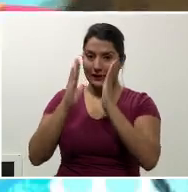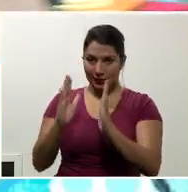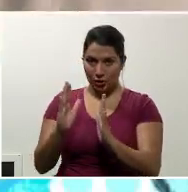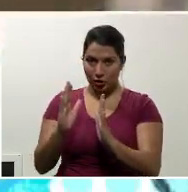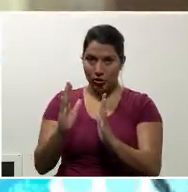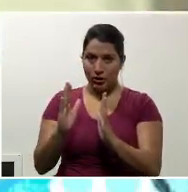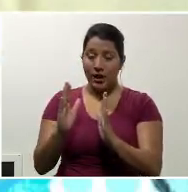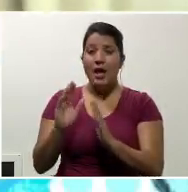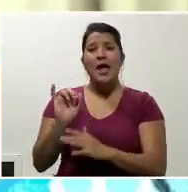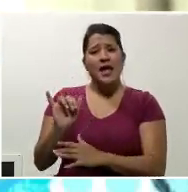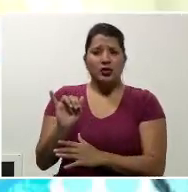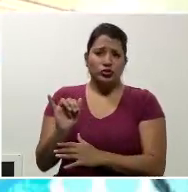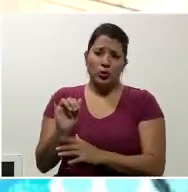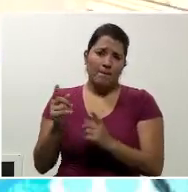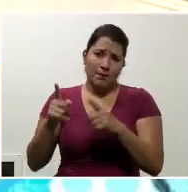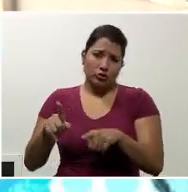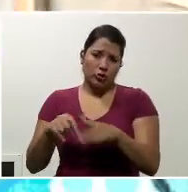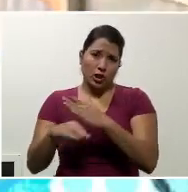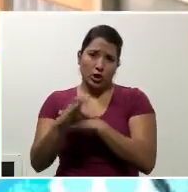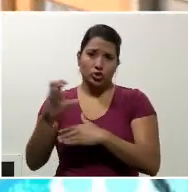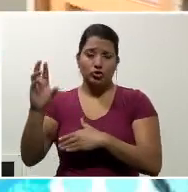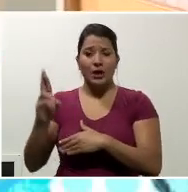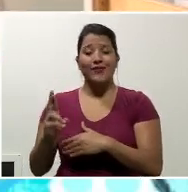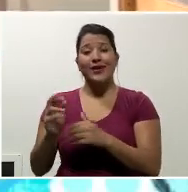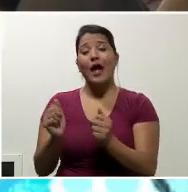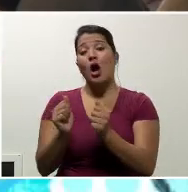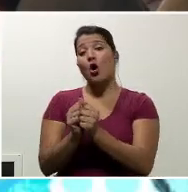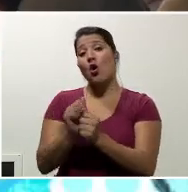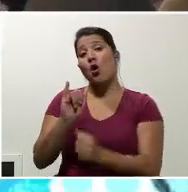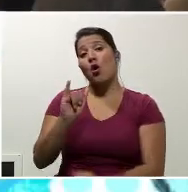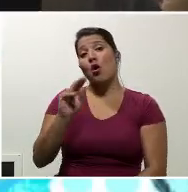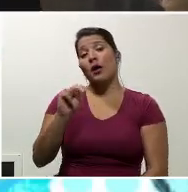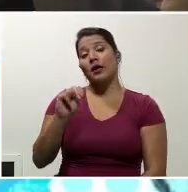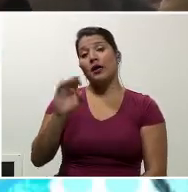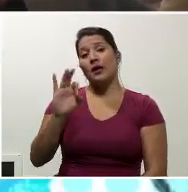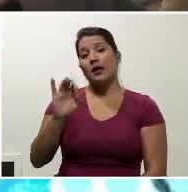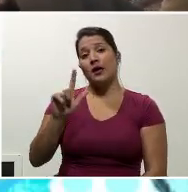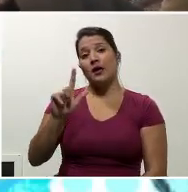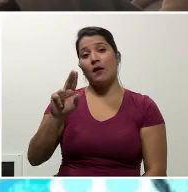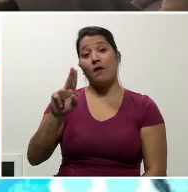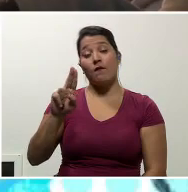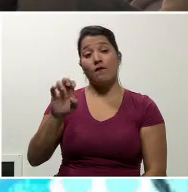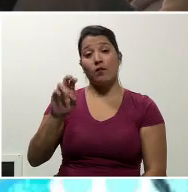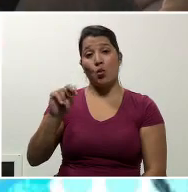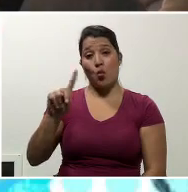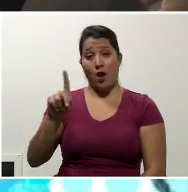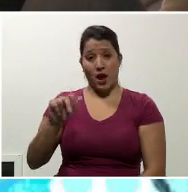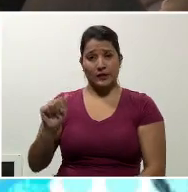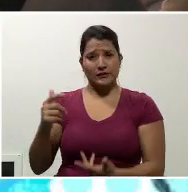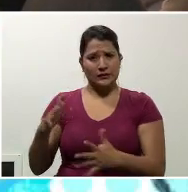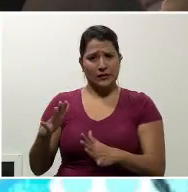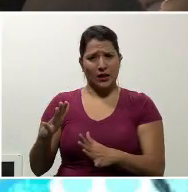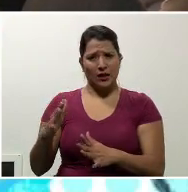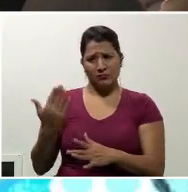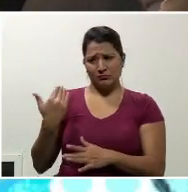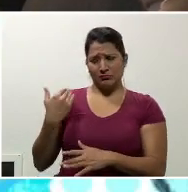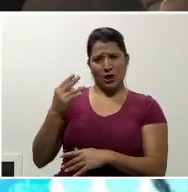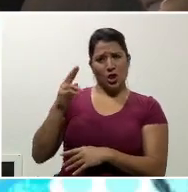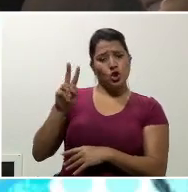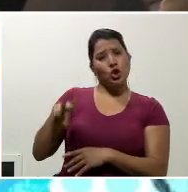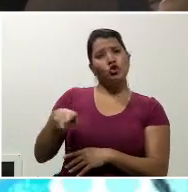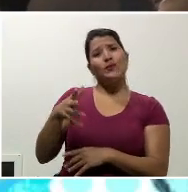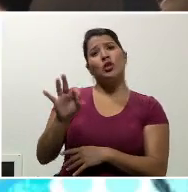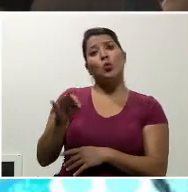estamos viendo en Costa Rica con la influenza, por ejemplo. Lo hemos vivido ya en el 2009 cuando se nos avisó que la pandemia